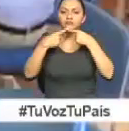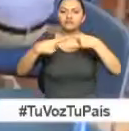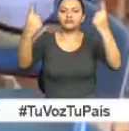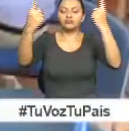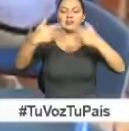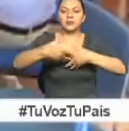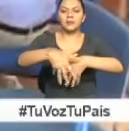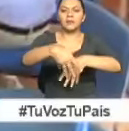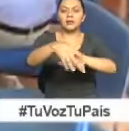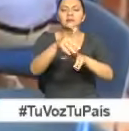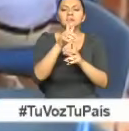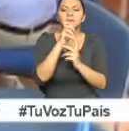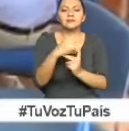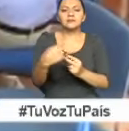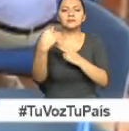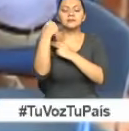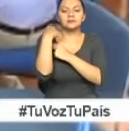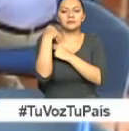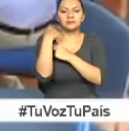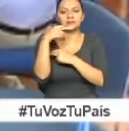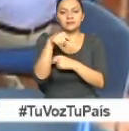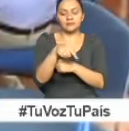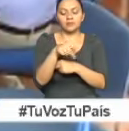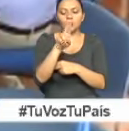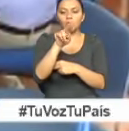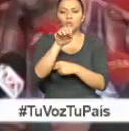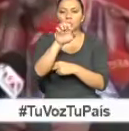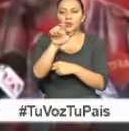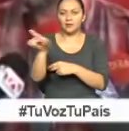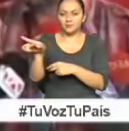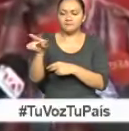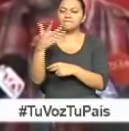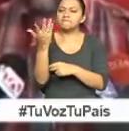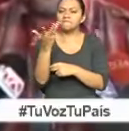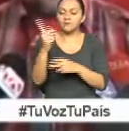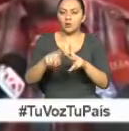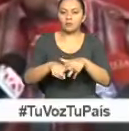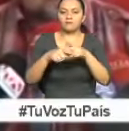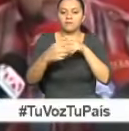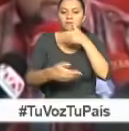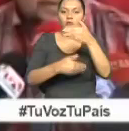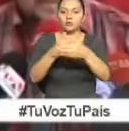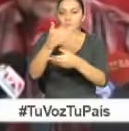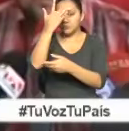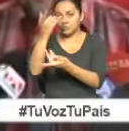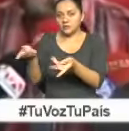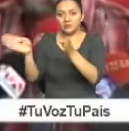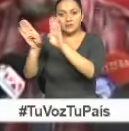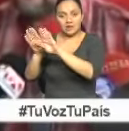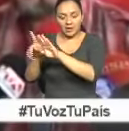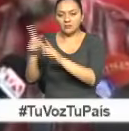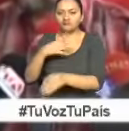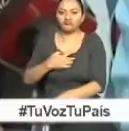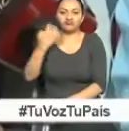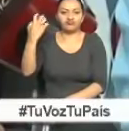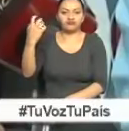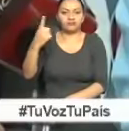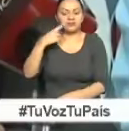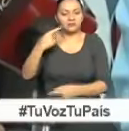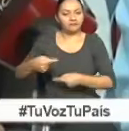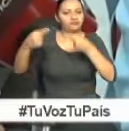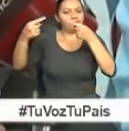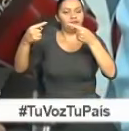una marcha realizada por la Unión Nacional de Educadores, UNE, contra el inicio de un proceso de disolución de la organización.